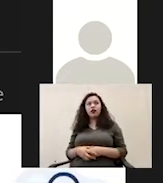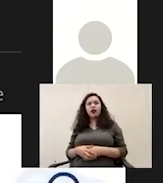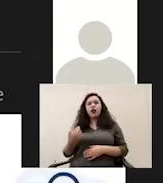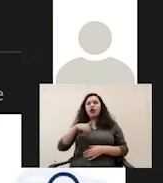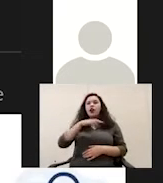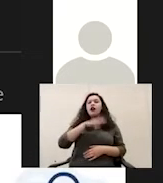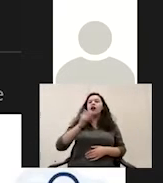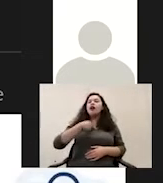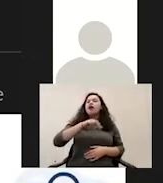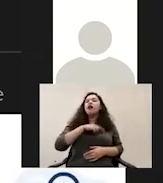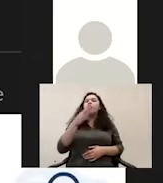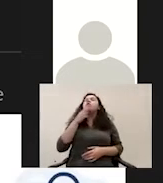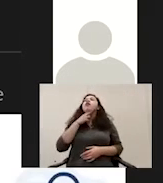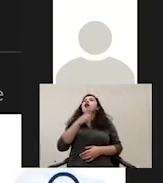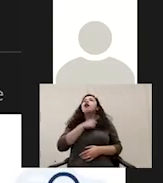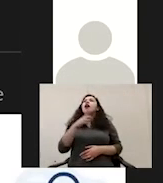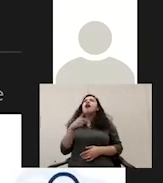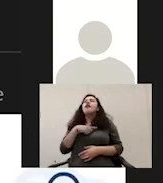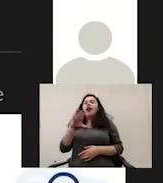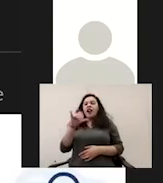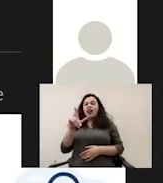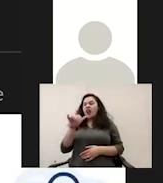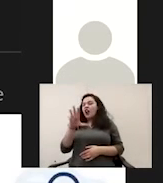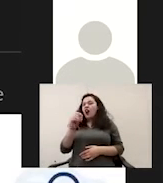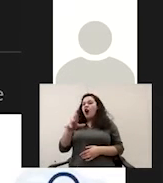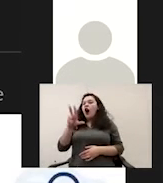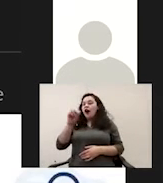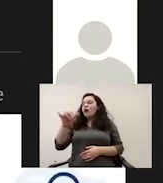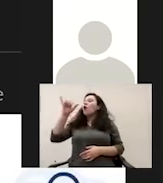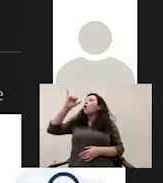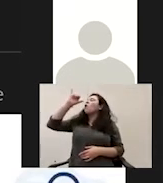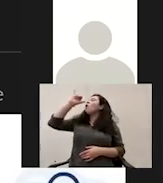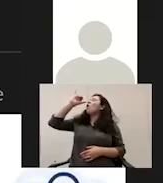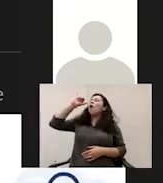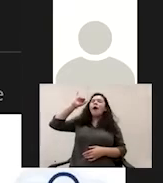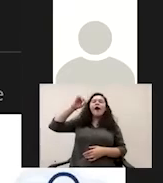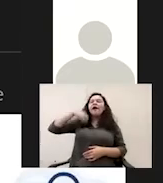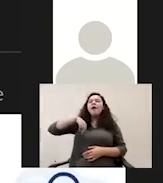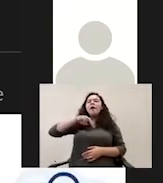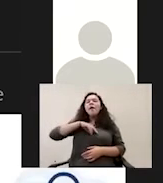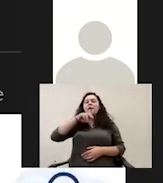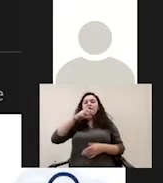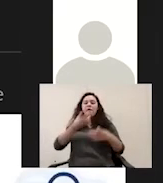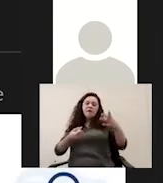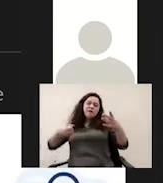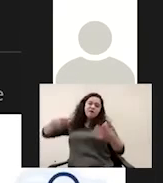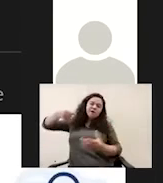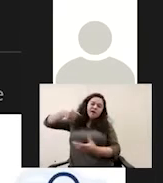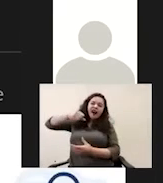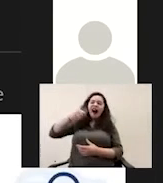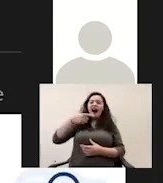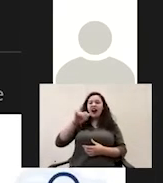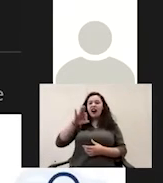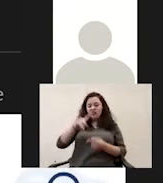para consumo, pues no debe tener cloro. O sea, esa agua nosotros pues la vamos a comprar del garrafón, vamos a tener algún